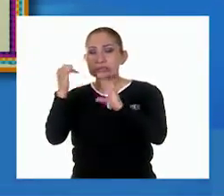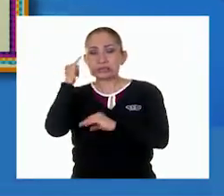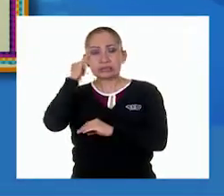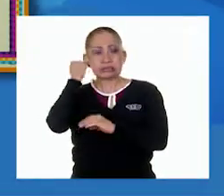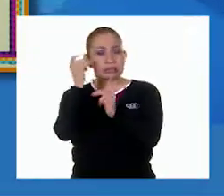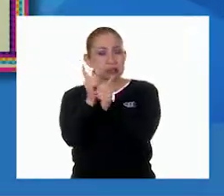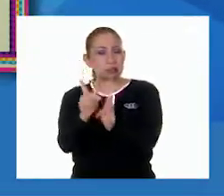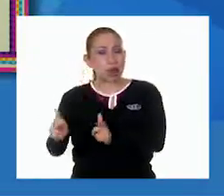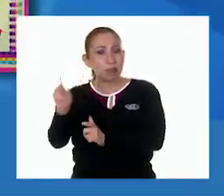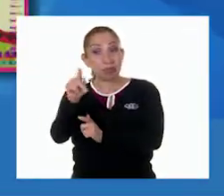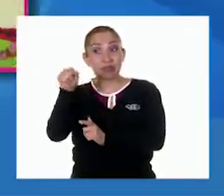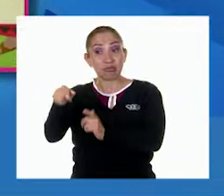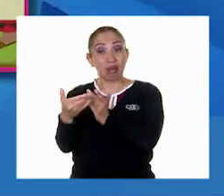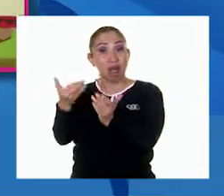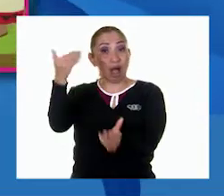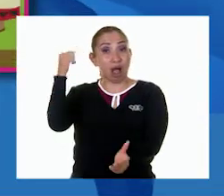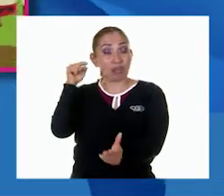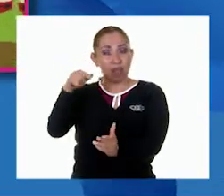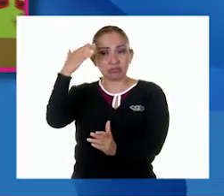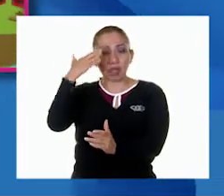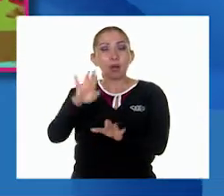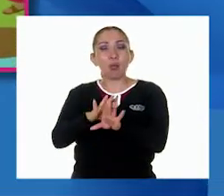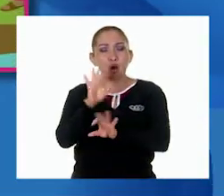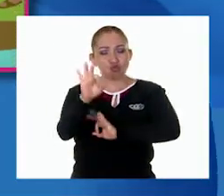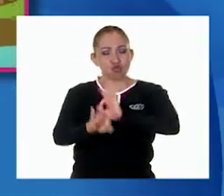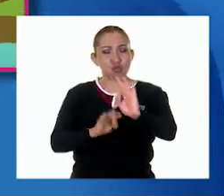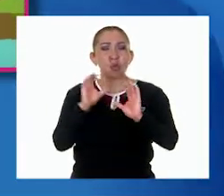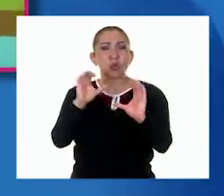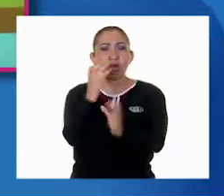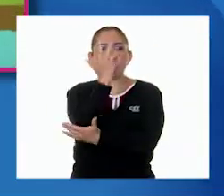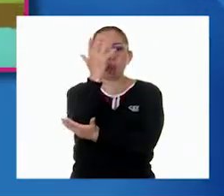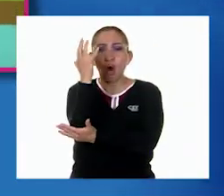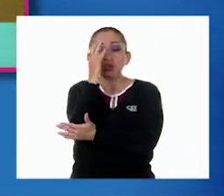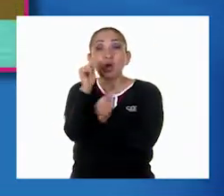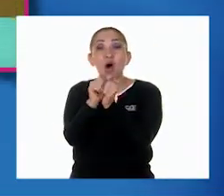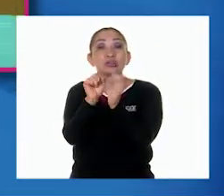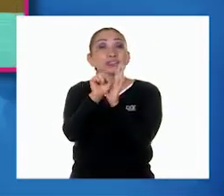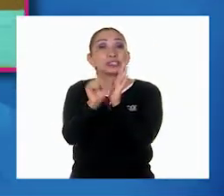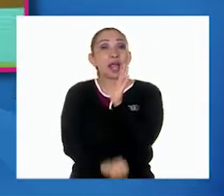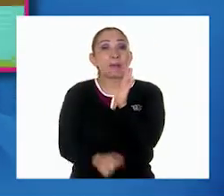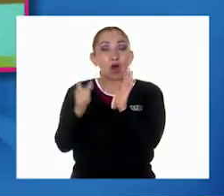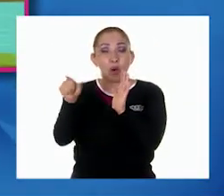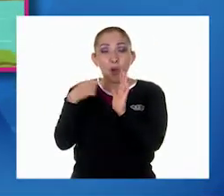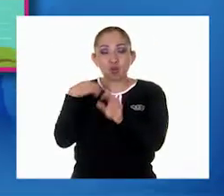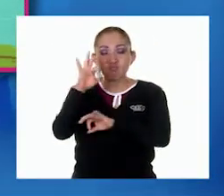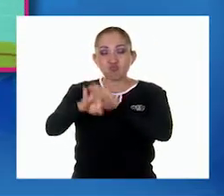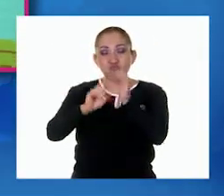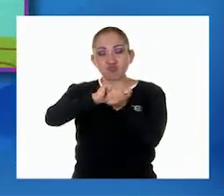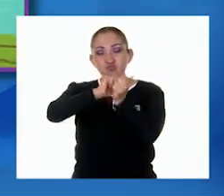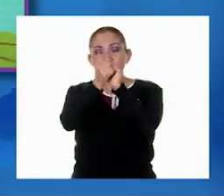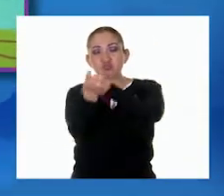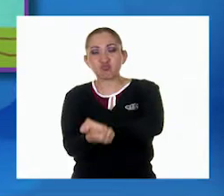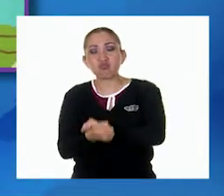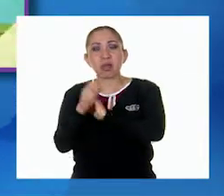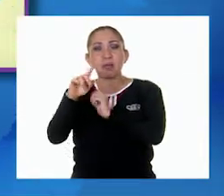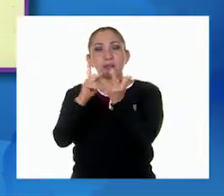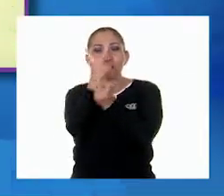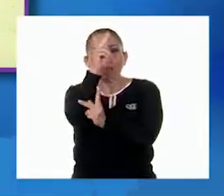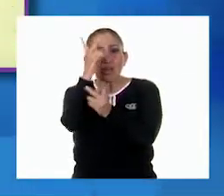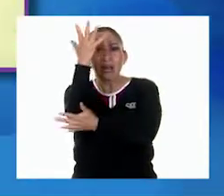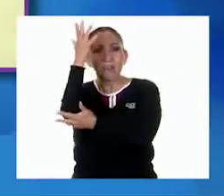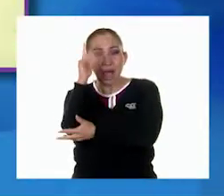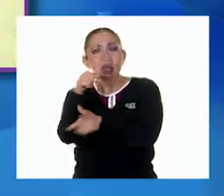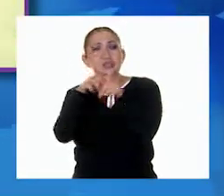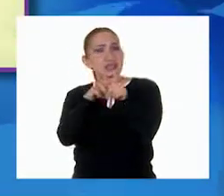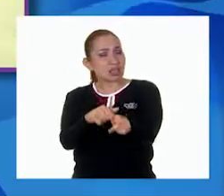indígenas, quienes históricamente han sabido conservar sus bosques mediante sistemas agroforestales, con lo cual se mantienen los